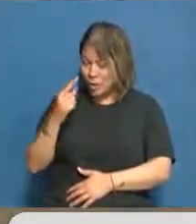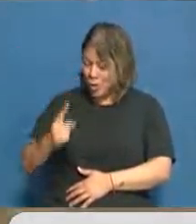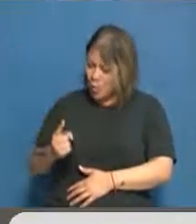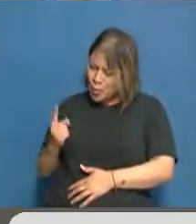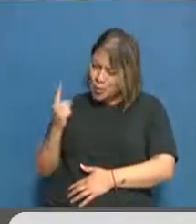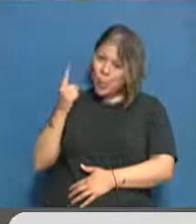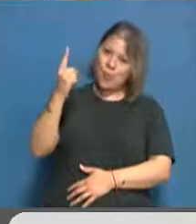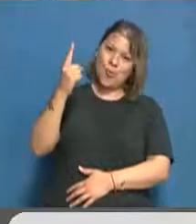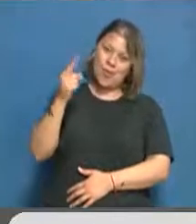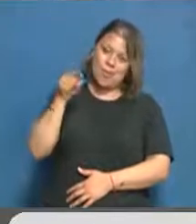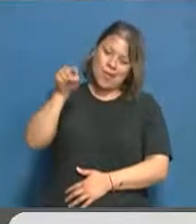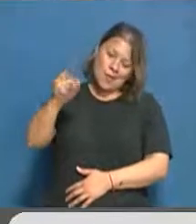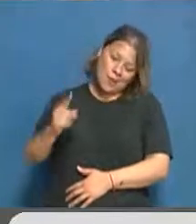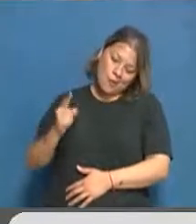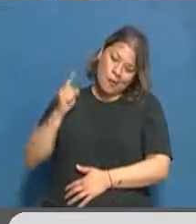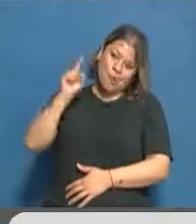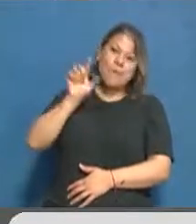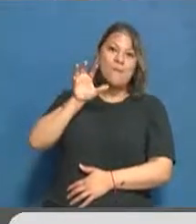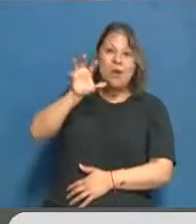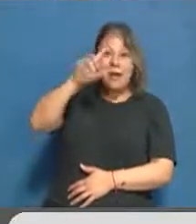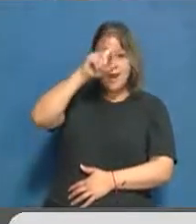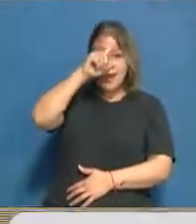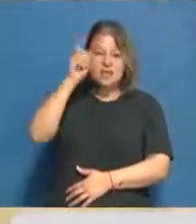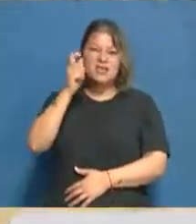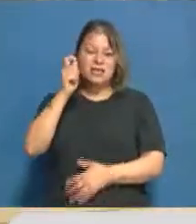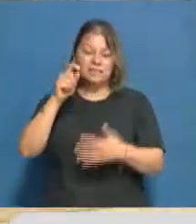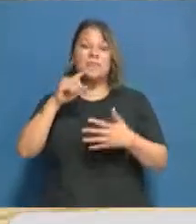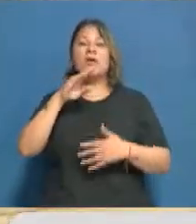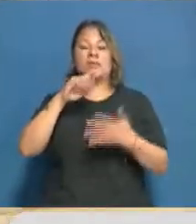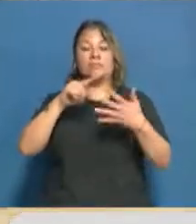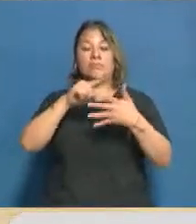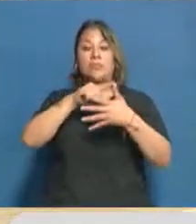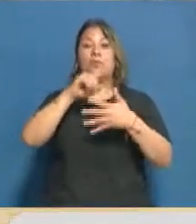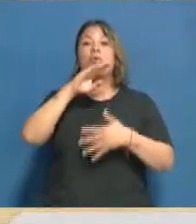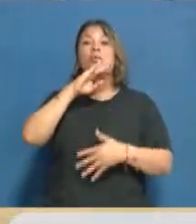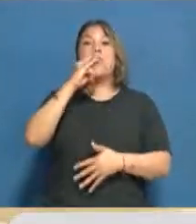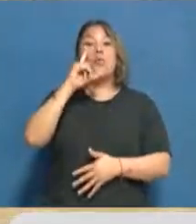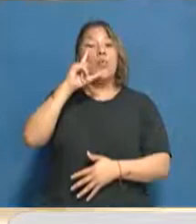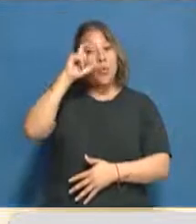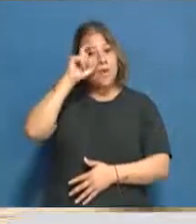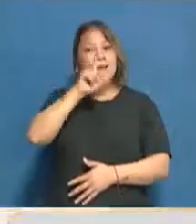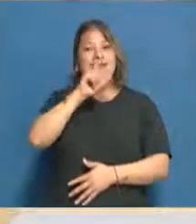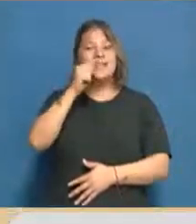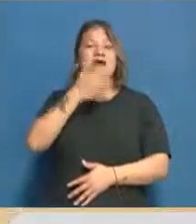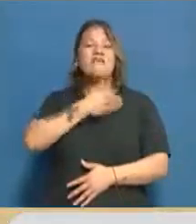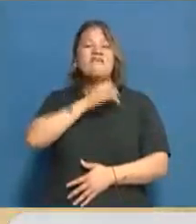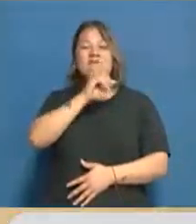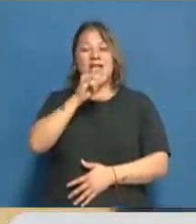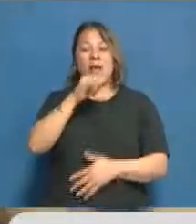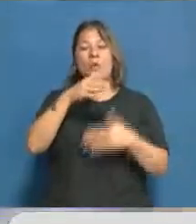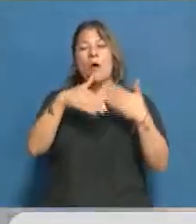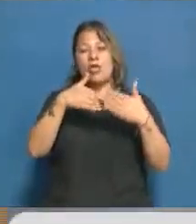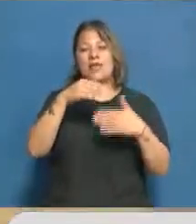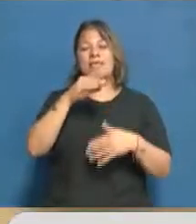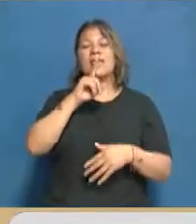orgullo porque ella es orgullo provincial y nacional estamos hablando de Julieta Fernández de andes talleres muy joven tiene tan solo 25